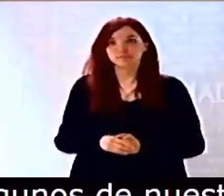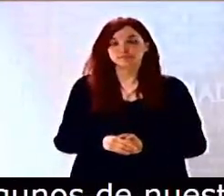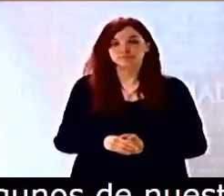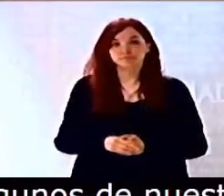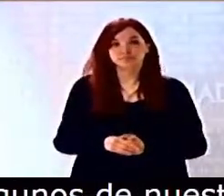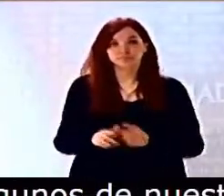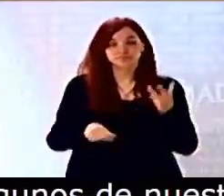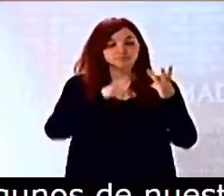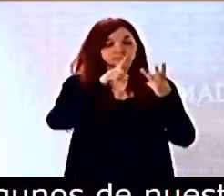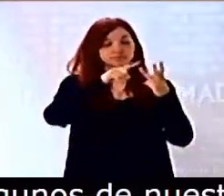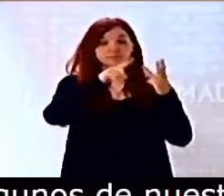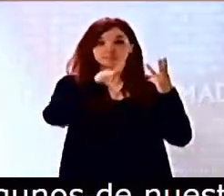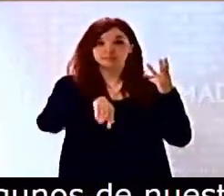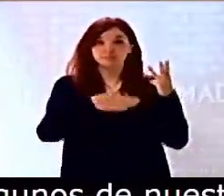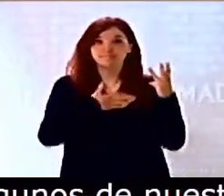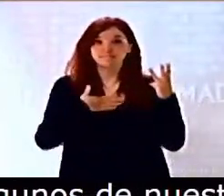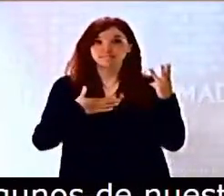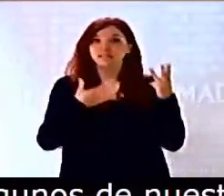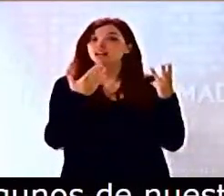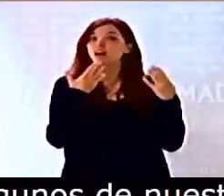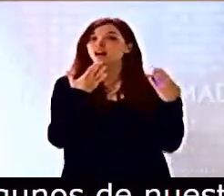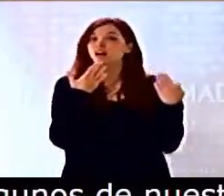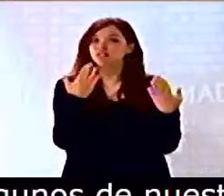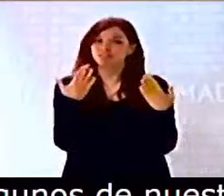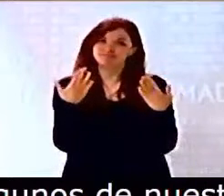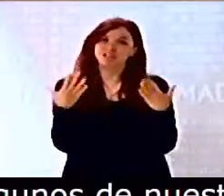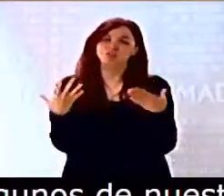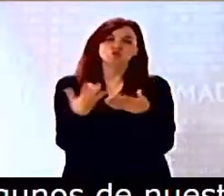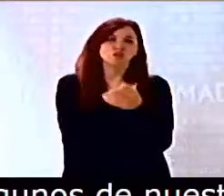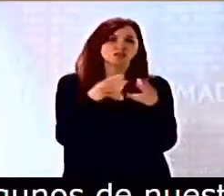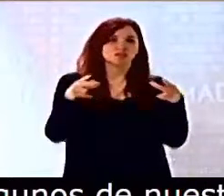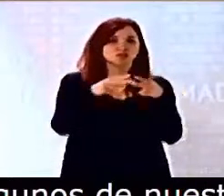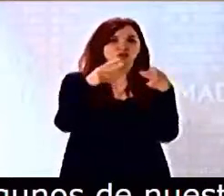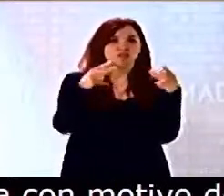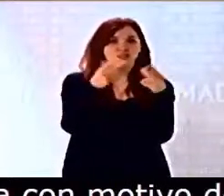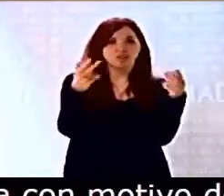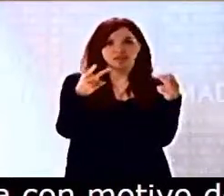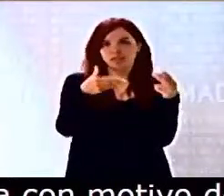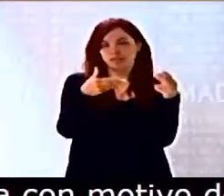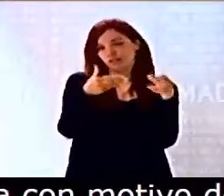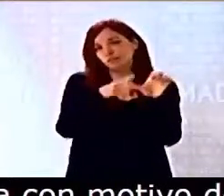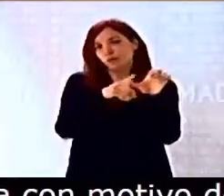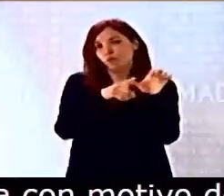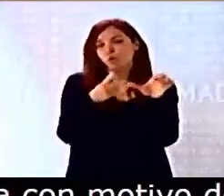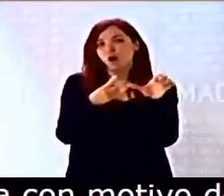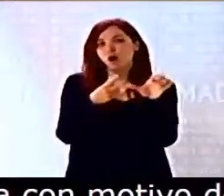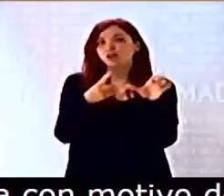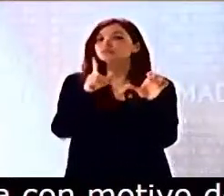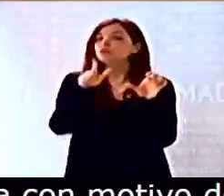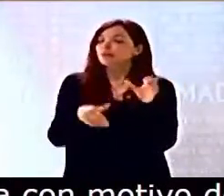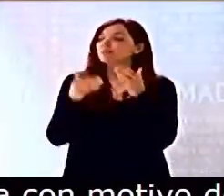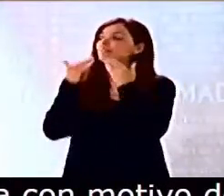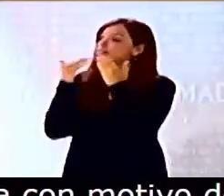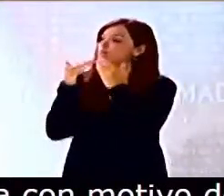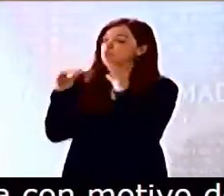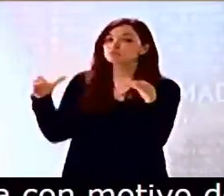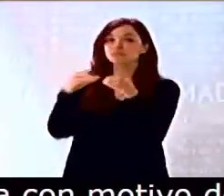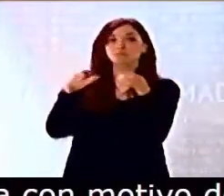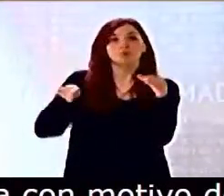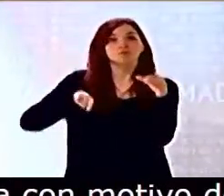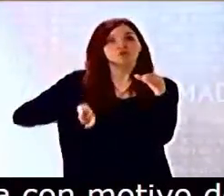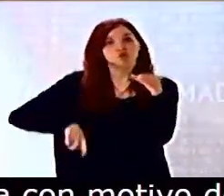Y, en tercer lugar, agradecer a toda la sociedad extremeña y agradecer también a todos los profesionales